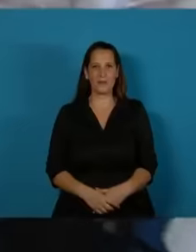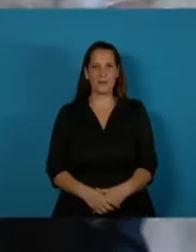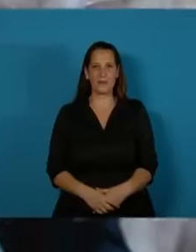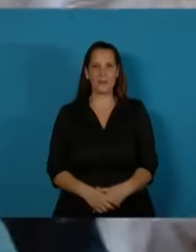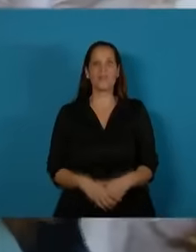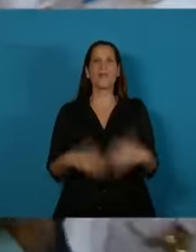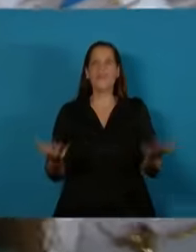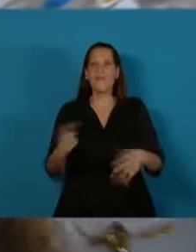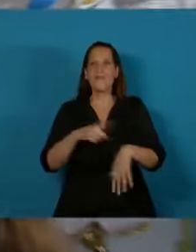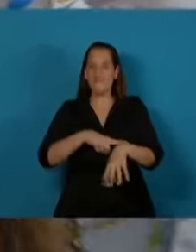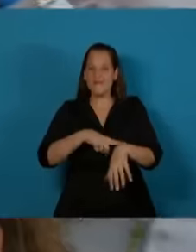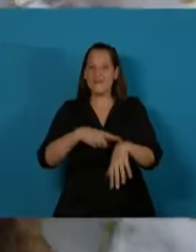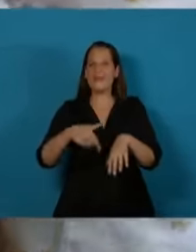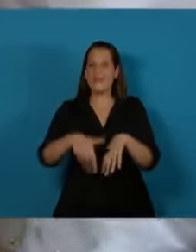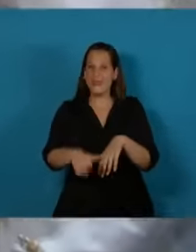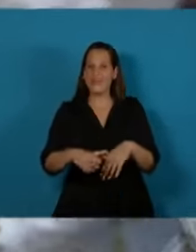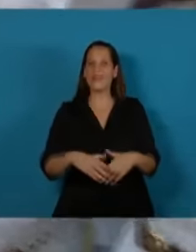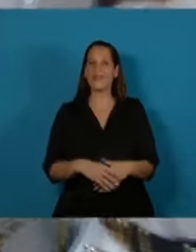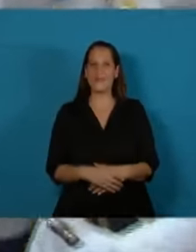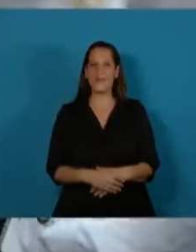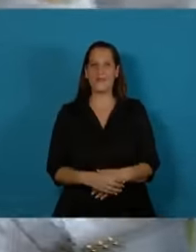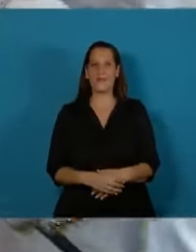Y vamos